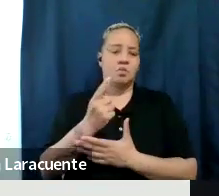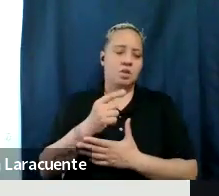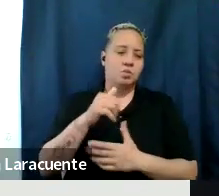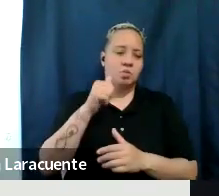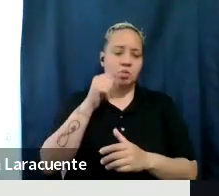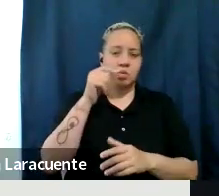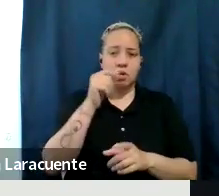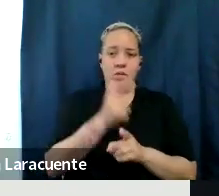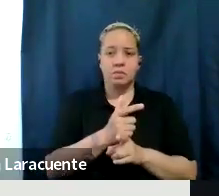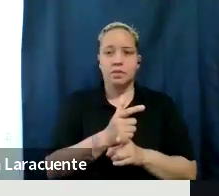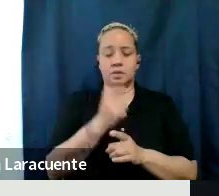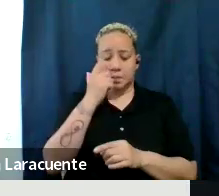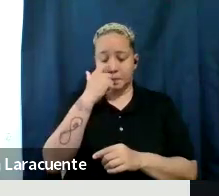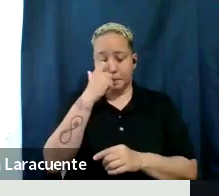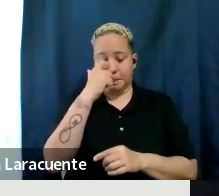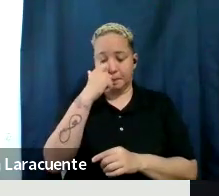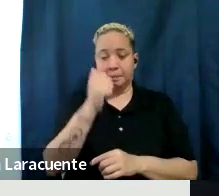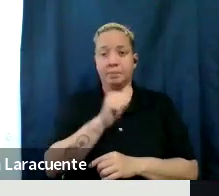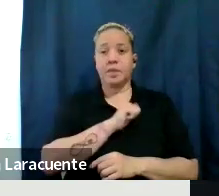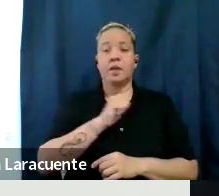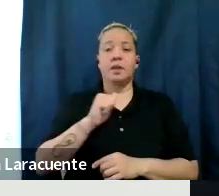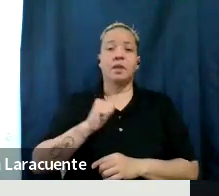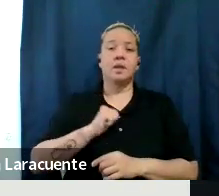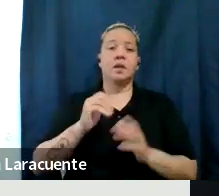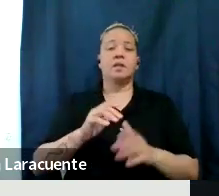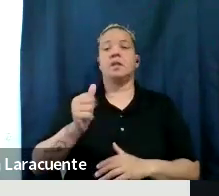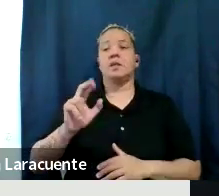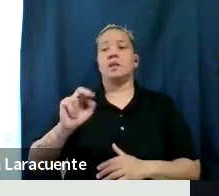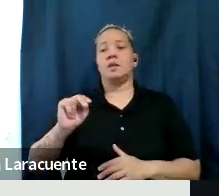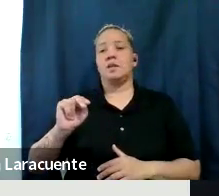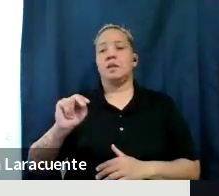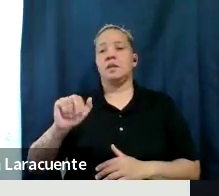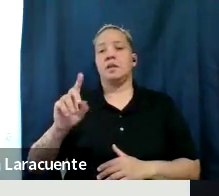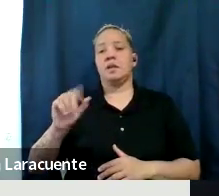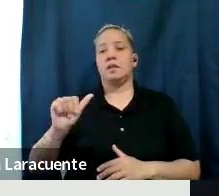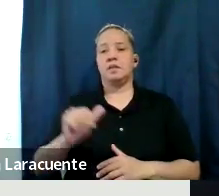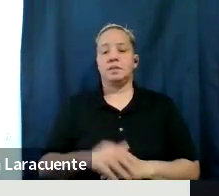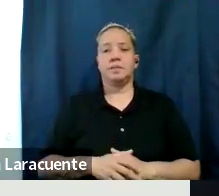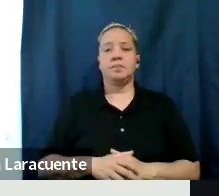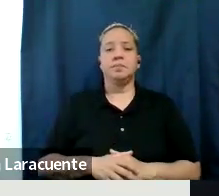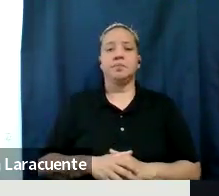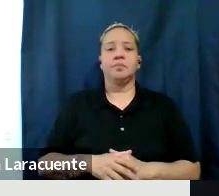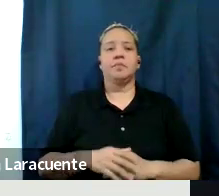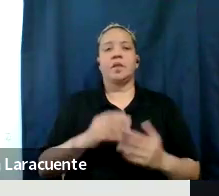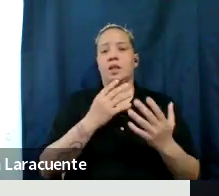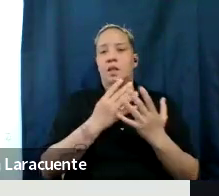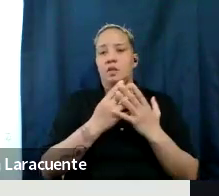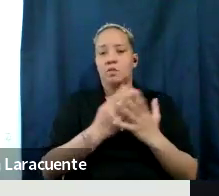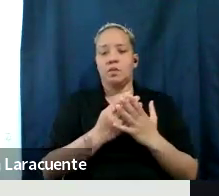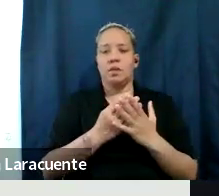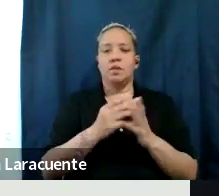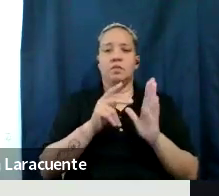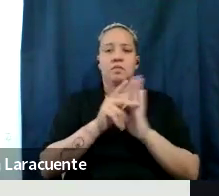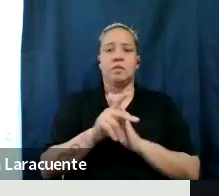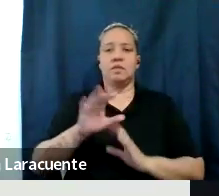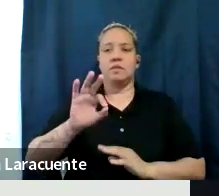que era a todo esto el alcalde de Granada. Y en la noticia dice que fue asesinado por